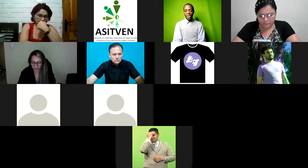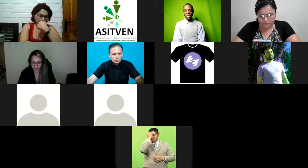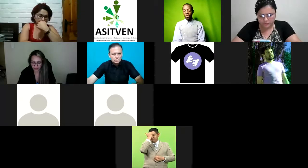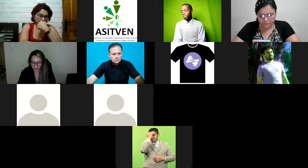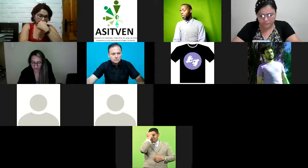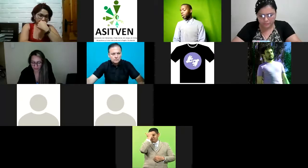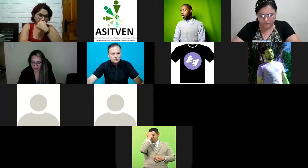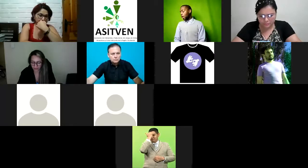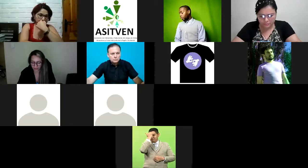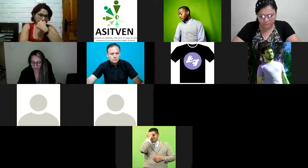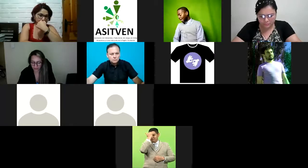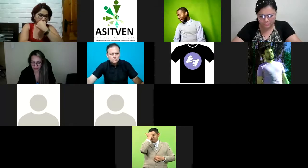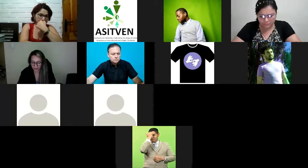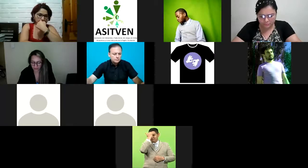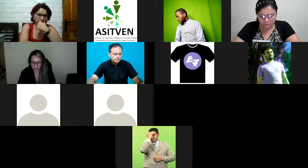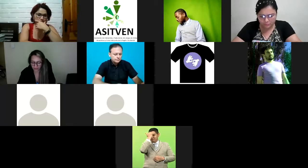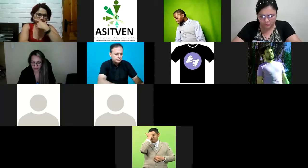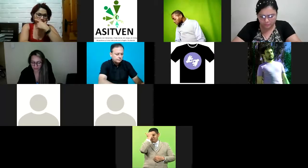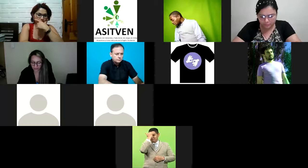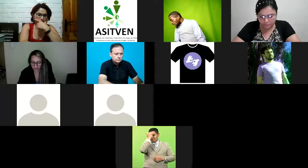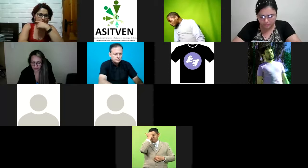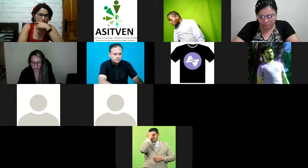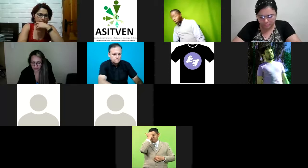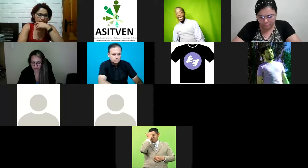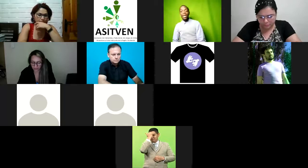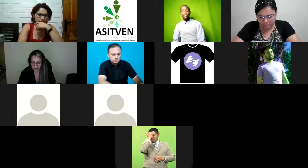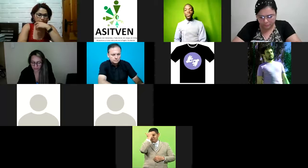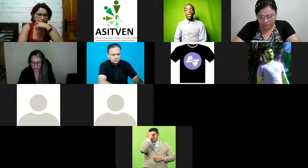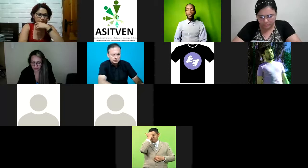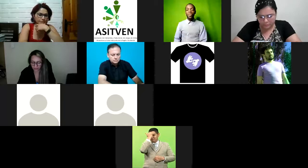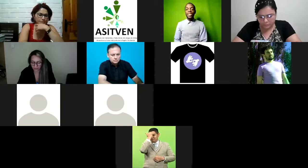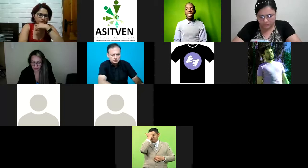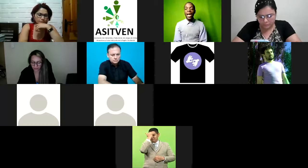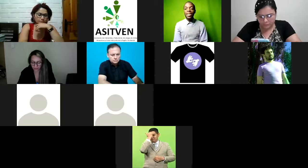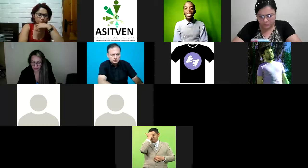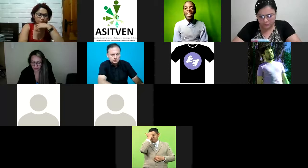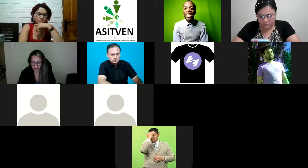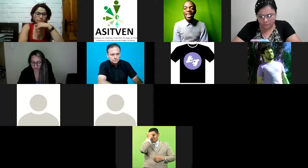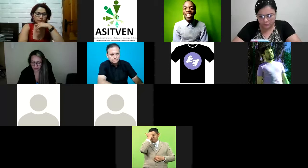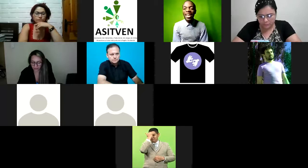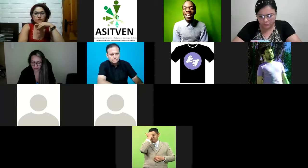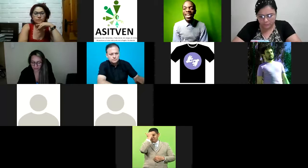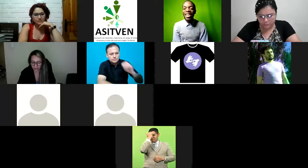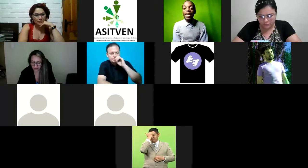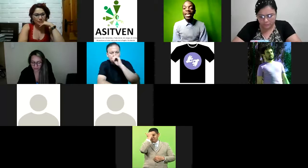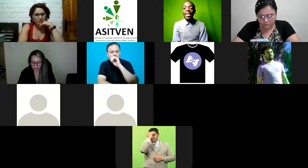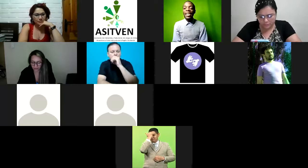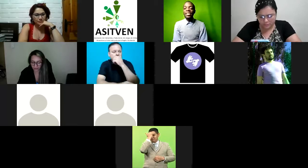una vez en el grupo lo vamos a compartir. Bueno, señores, queda poco tiempo para cerrar.